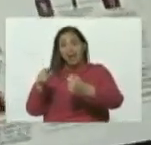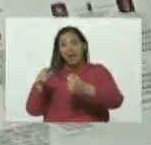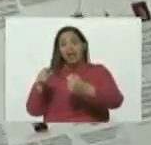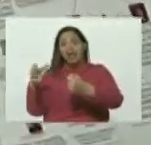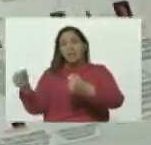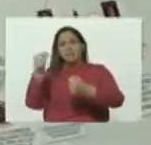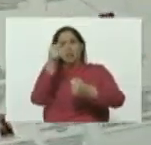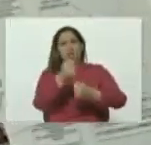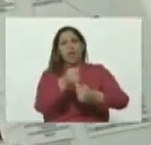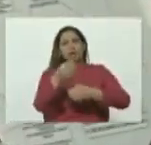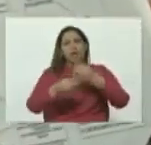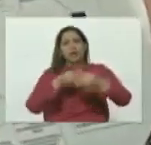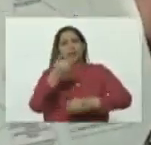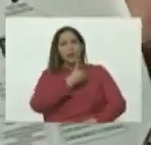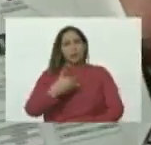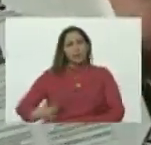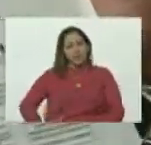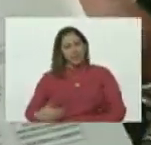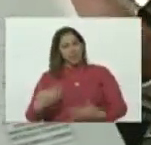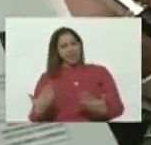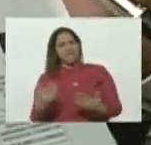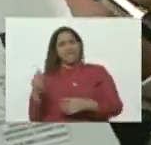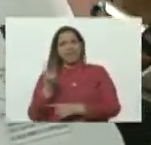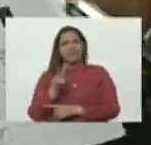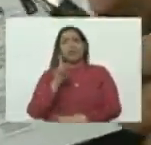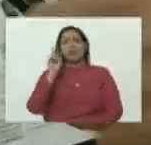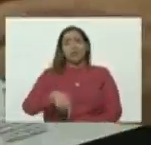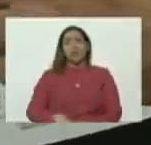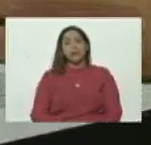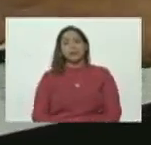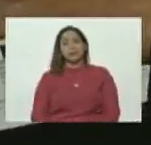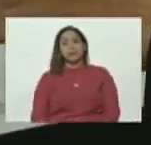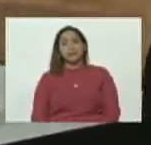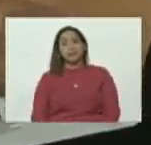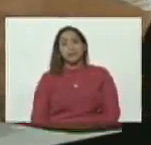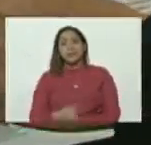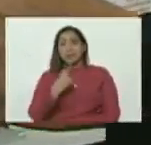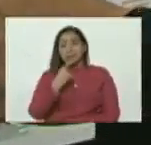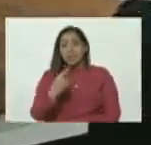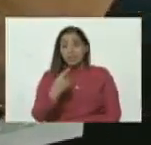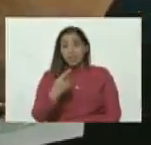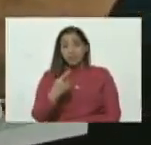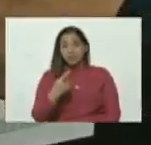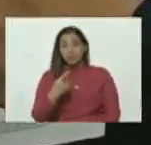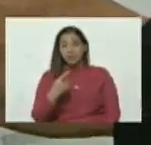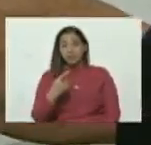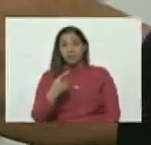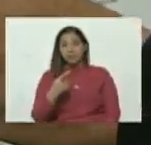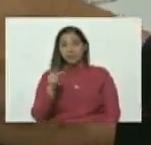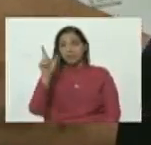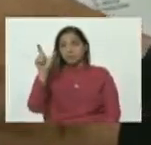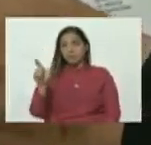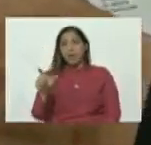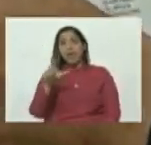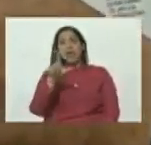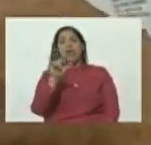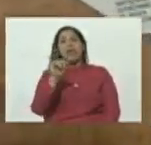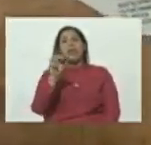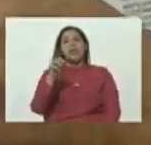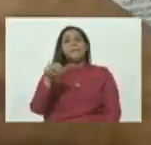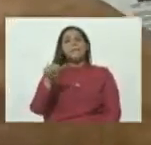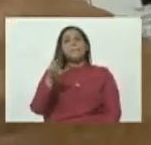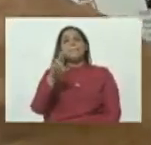como presidente de Venezuela, sino que también revela, en este caso, alias Limardo, el